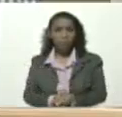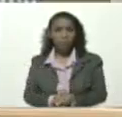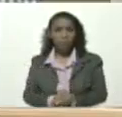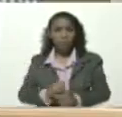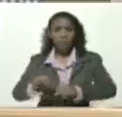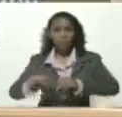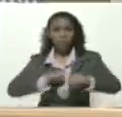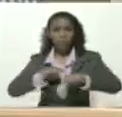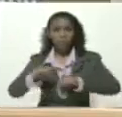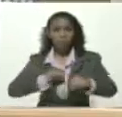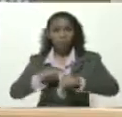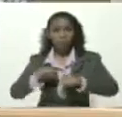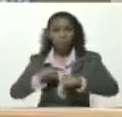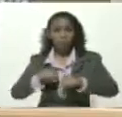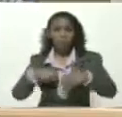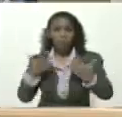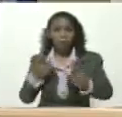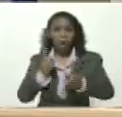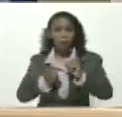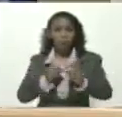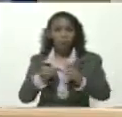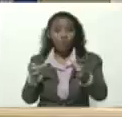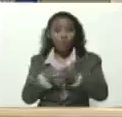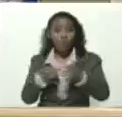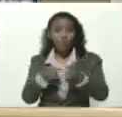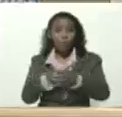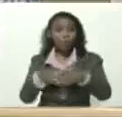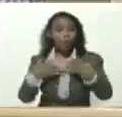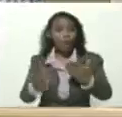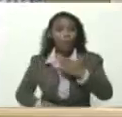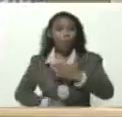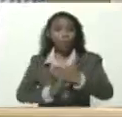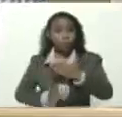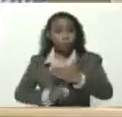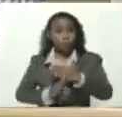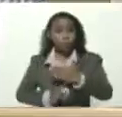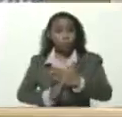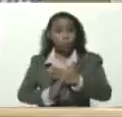acciones de sectores que todavía